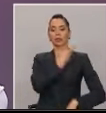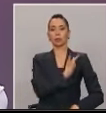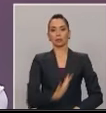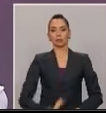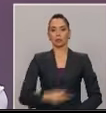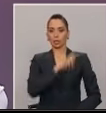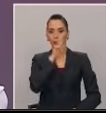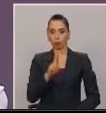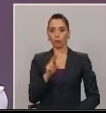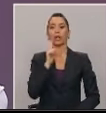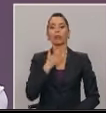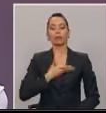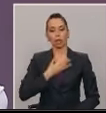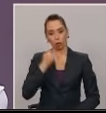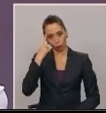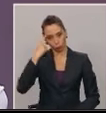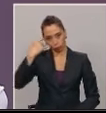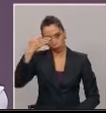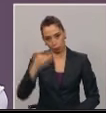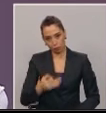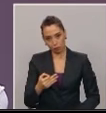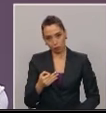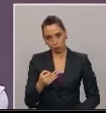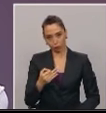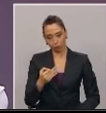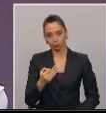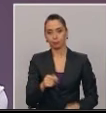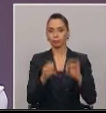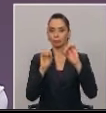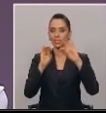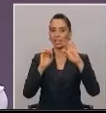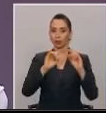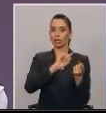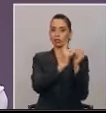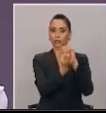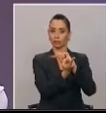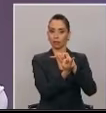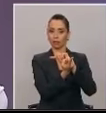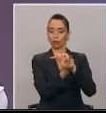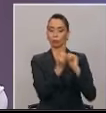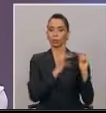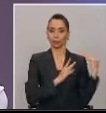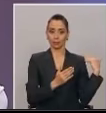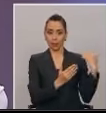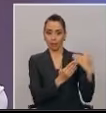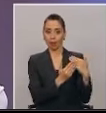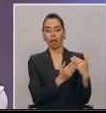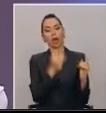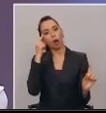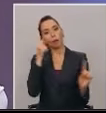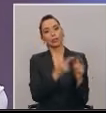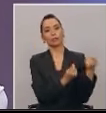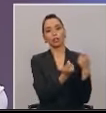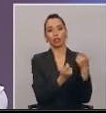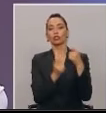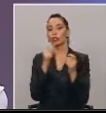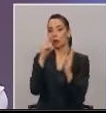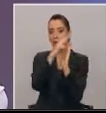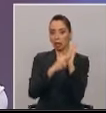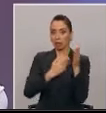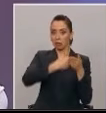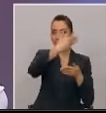República y tengo una convicción: que la educación se transformó en Chile en un objeto de negocio. Leí hoy día en el diario